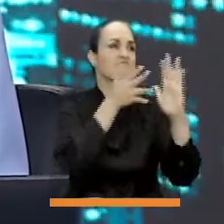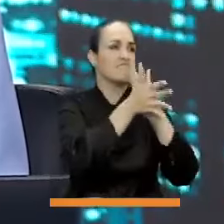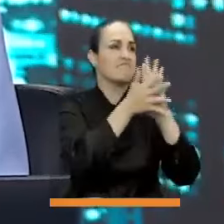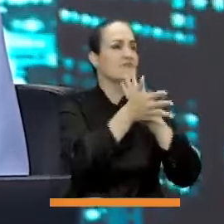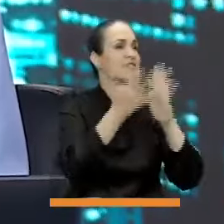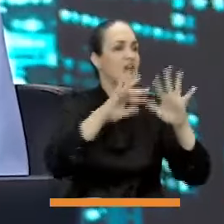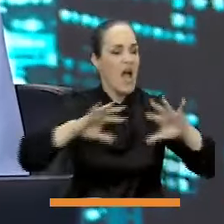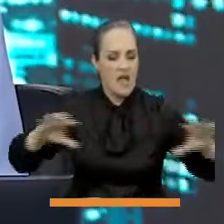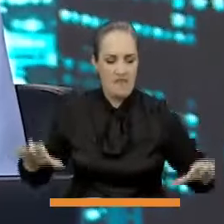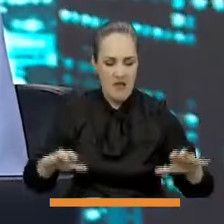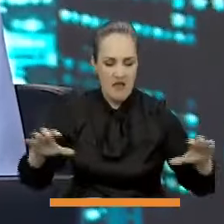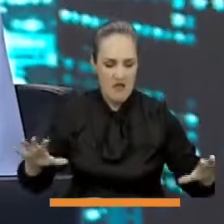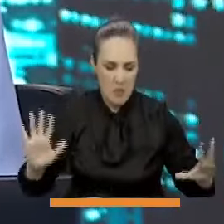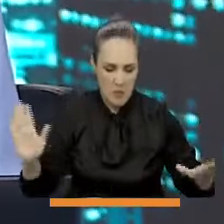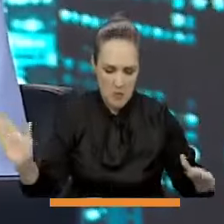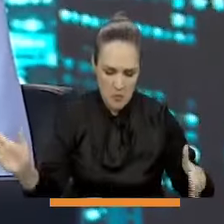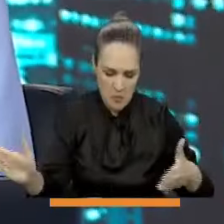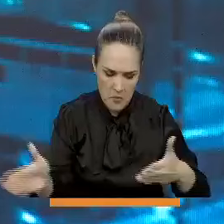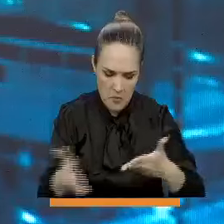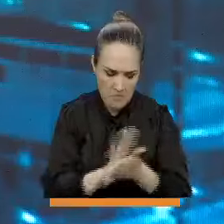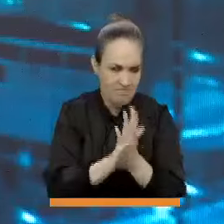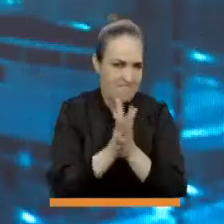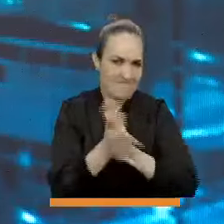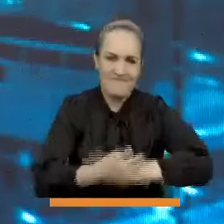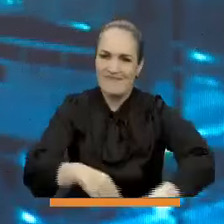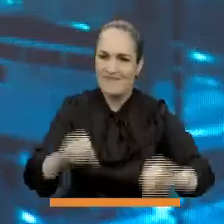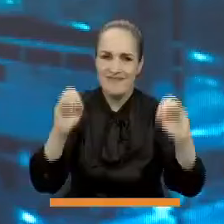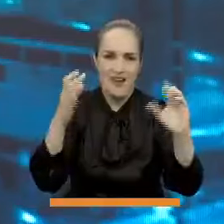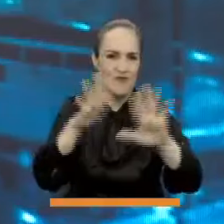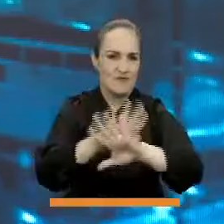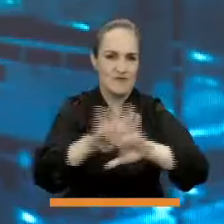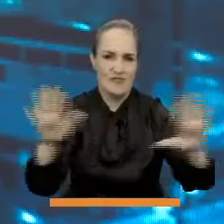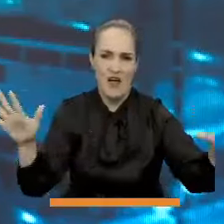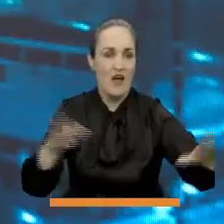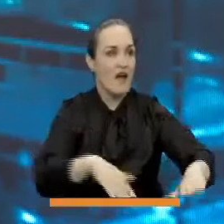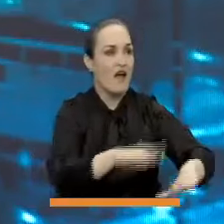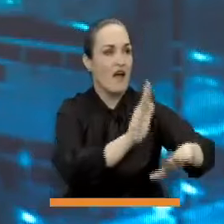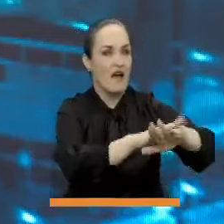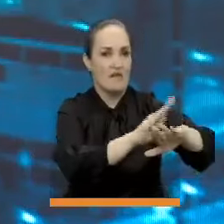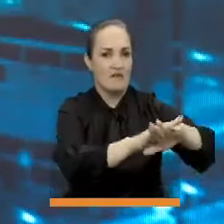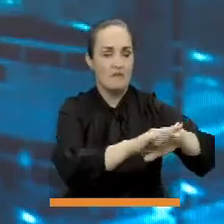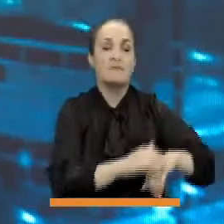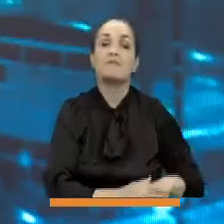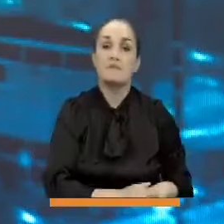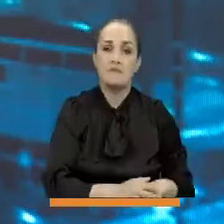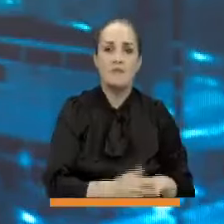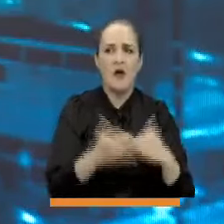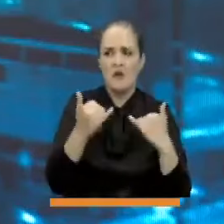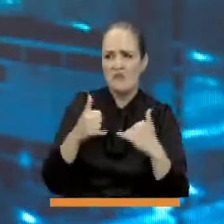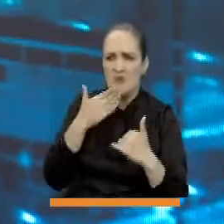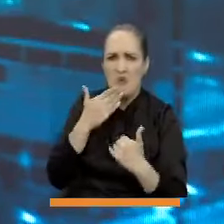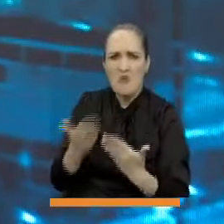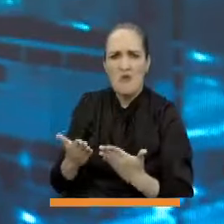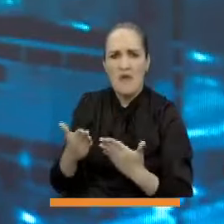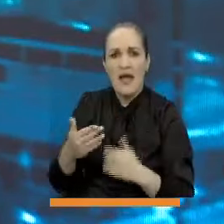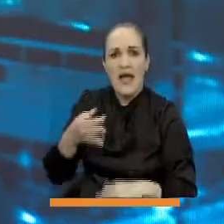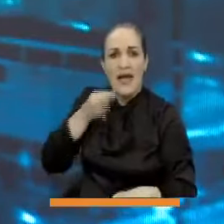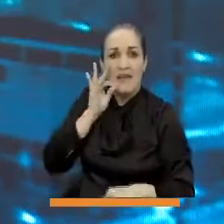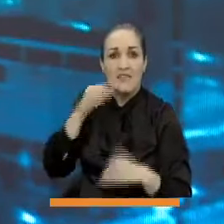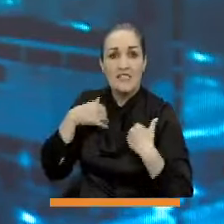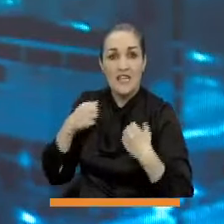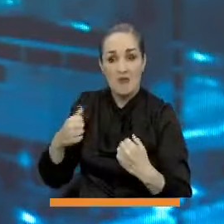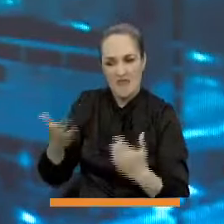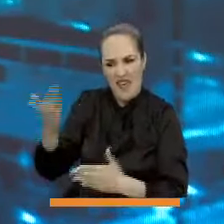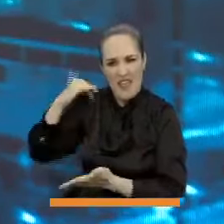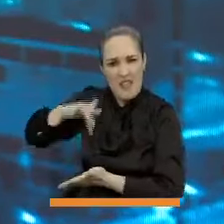actividades con las que termina el proceso liquidatorio. Saludamos a esta hora a Joana Contreras y le preguntamos cómo quedó el balance de las deudas luego